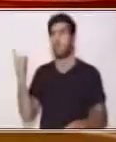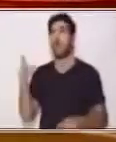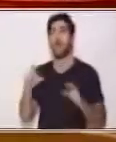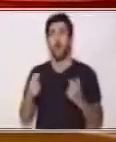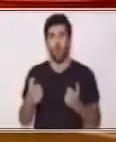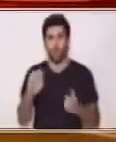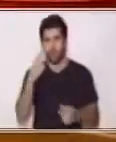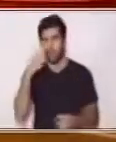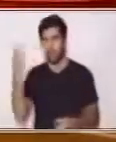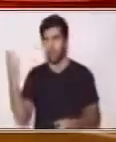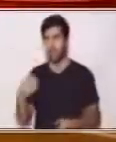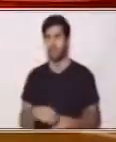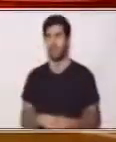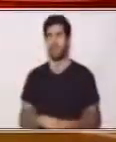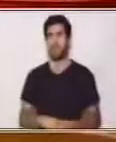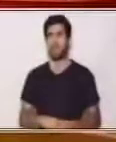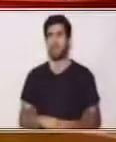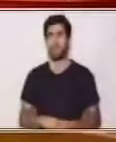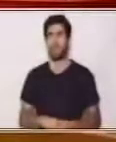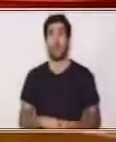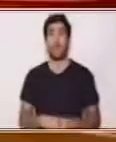extremo, observa lo que va a pasar.